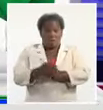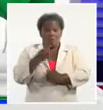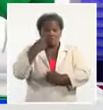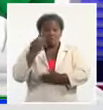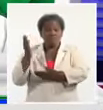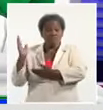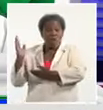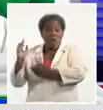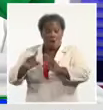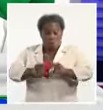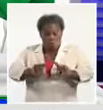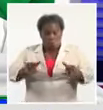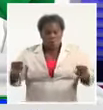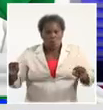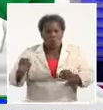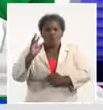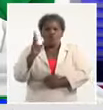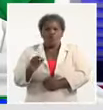número,